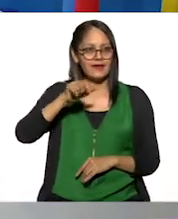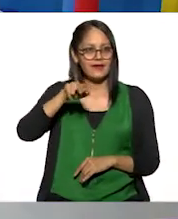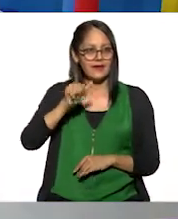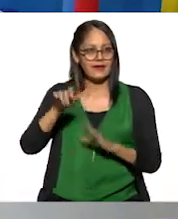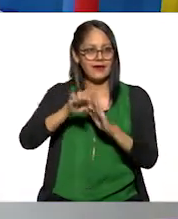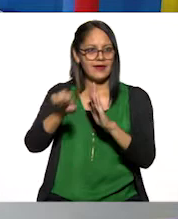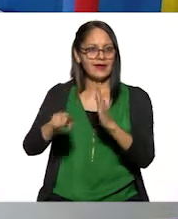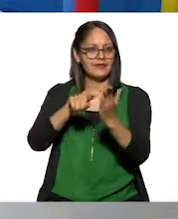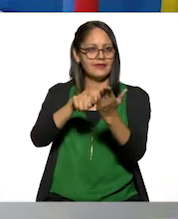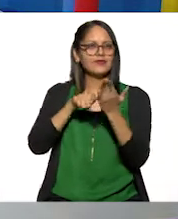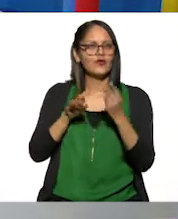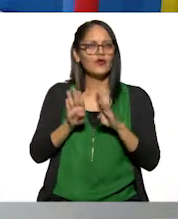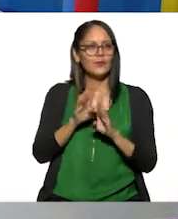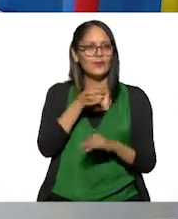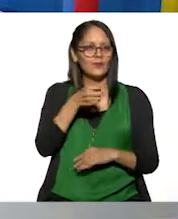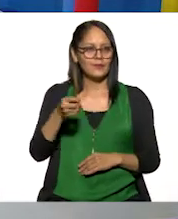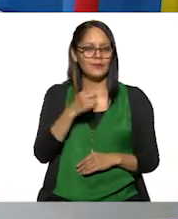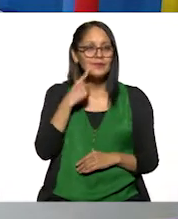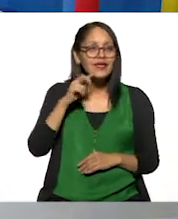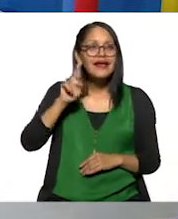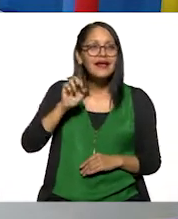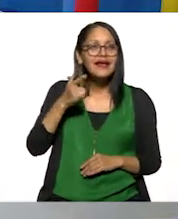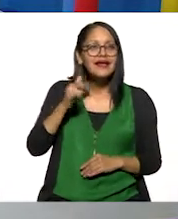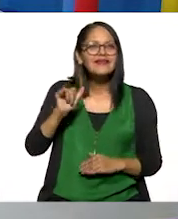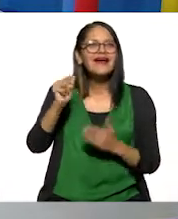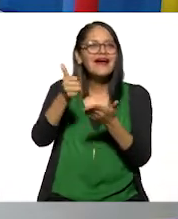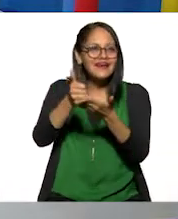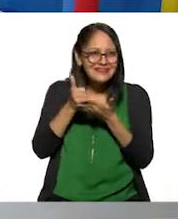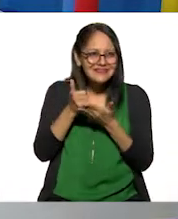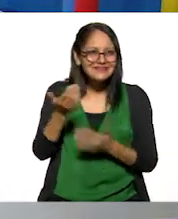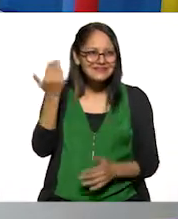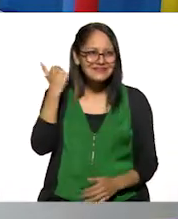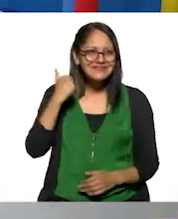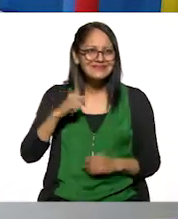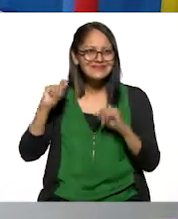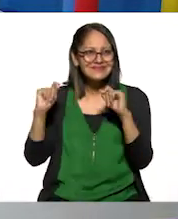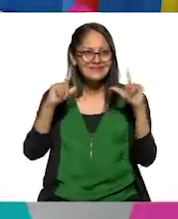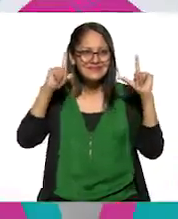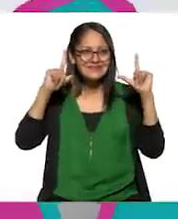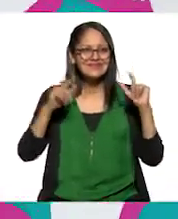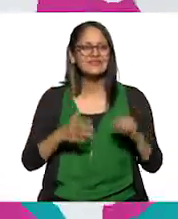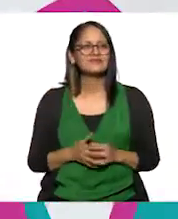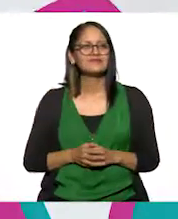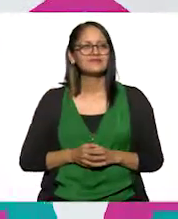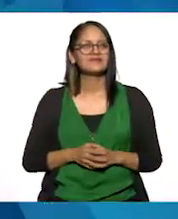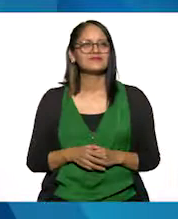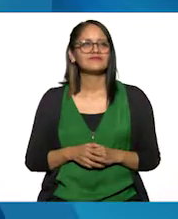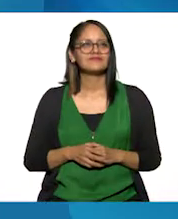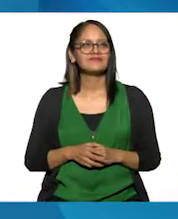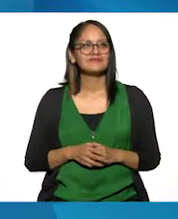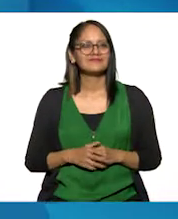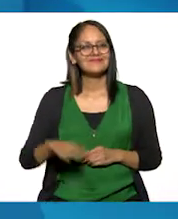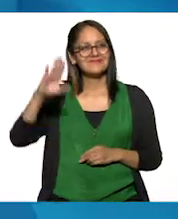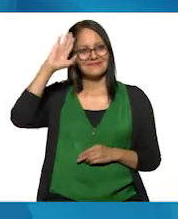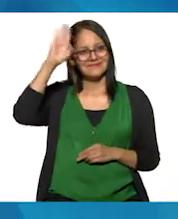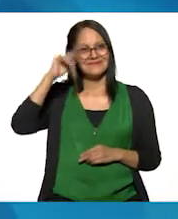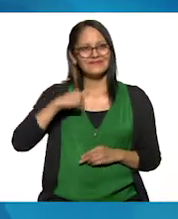de cómo ella se organizó. ¡Regina, ayuda! ¡Córrelo! Hola, soy Regina y hoy les